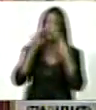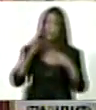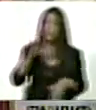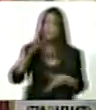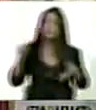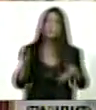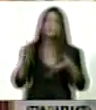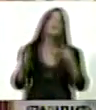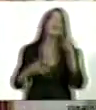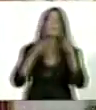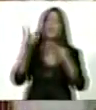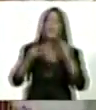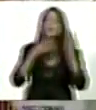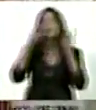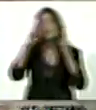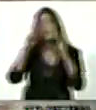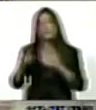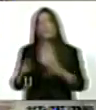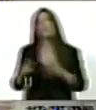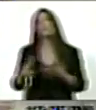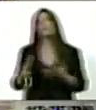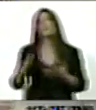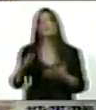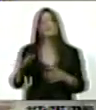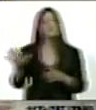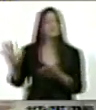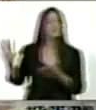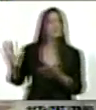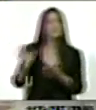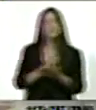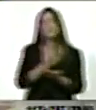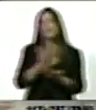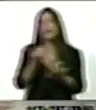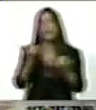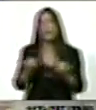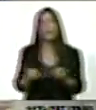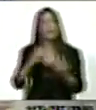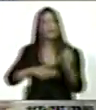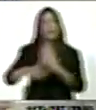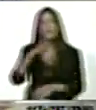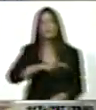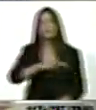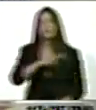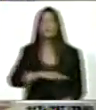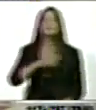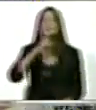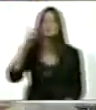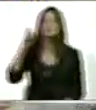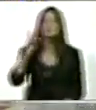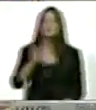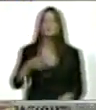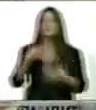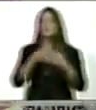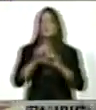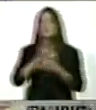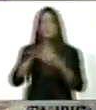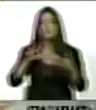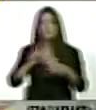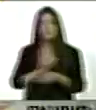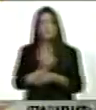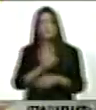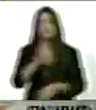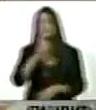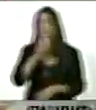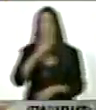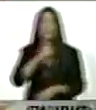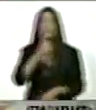acción política respetuosa que destierre, condene y erradique de nuestra sociedad el odio, la justificación de la violencia, la intolerancia